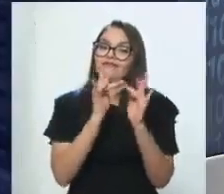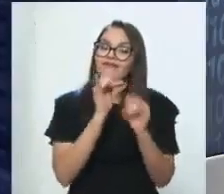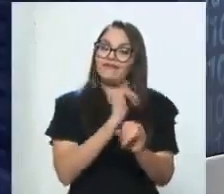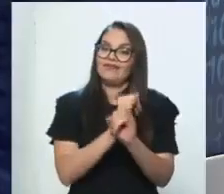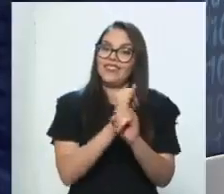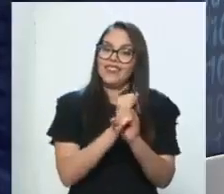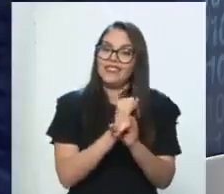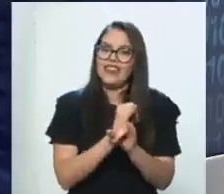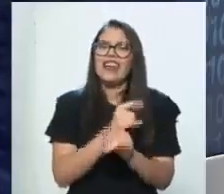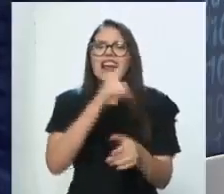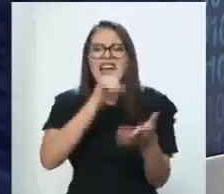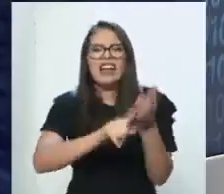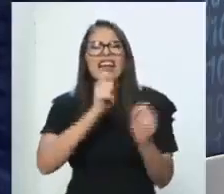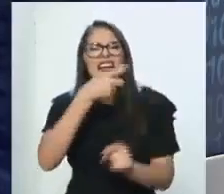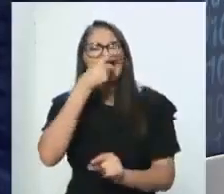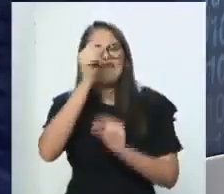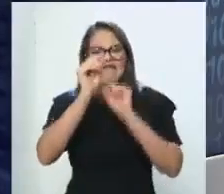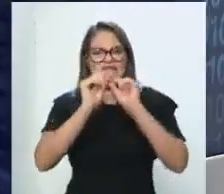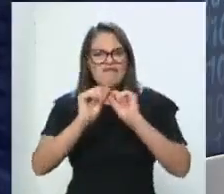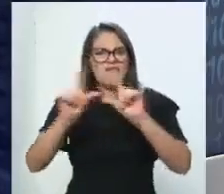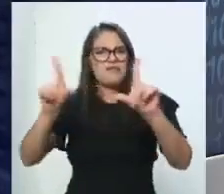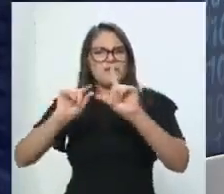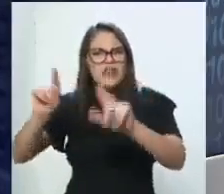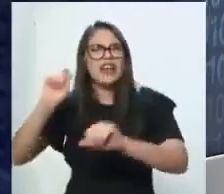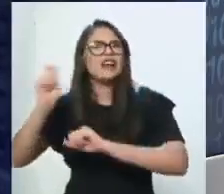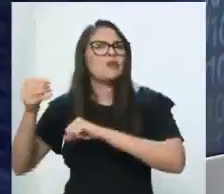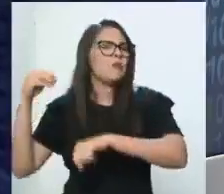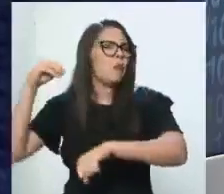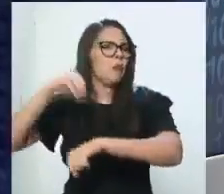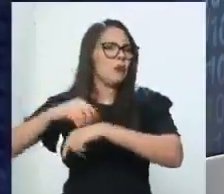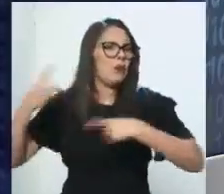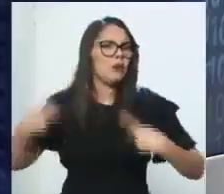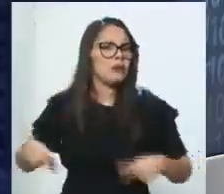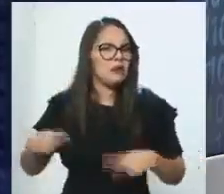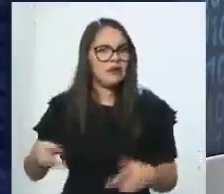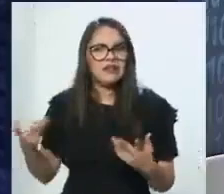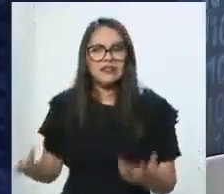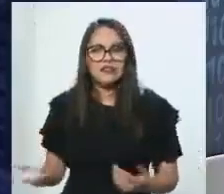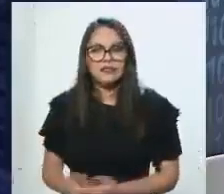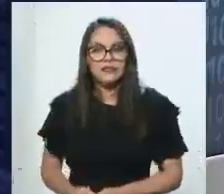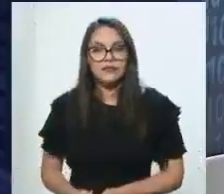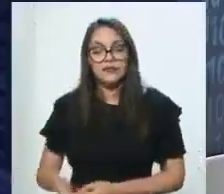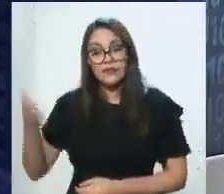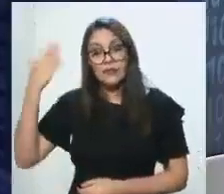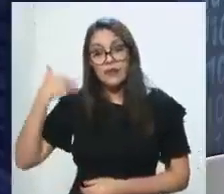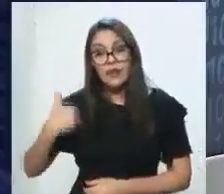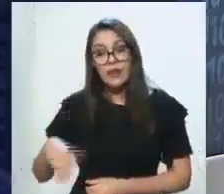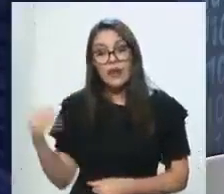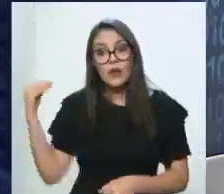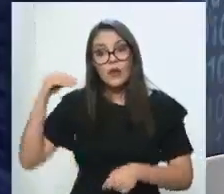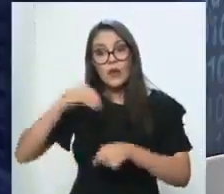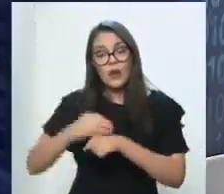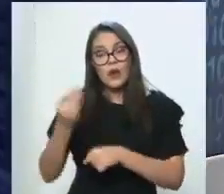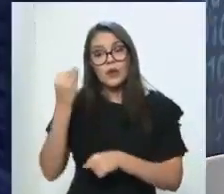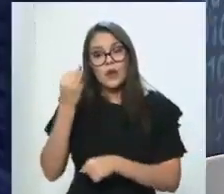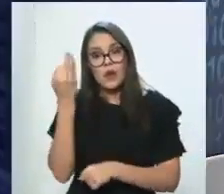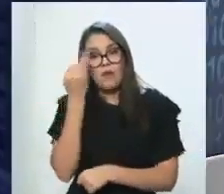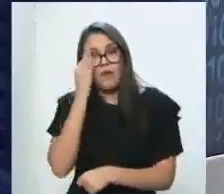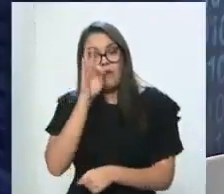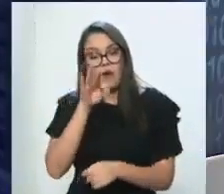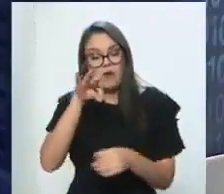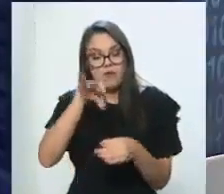se decía en ellas? Entre los casos que se hicieron públicos todavía durante el periodo electoral están el supuesto fraude en las